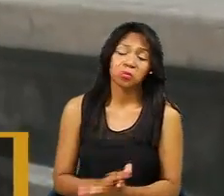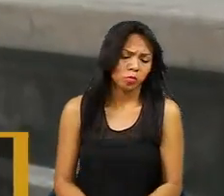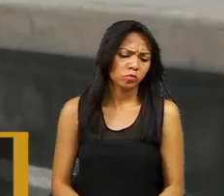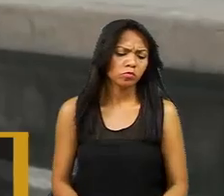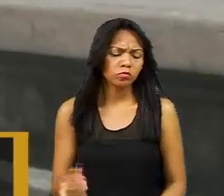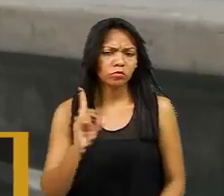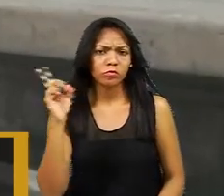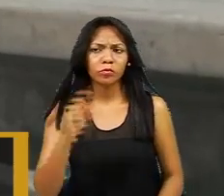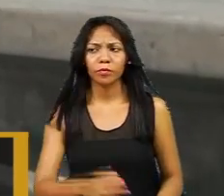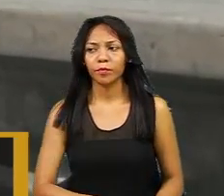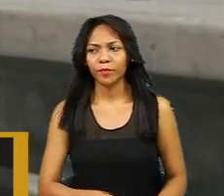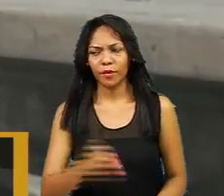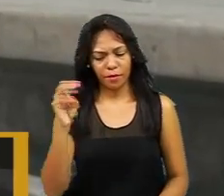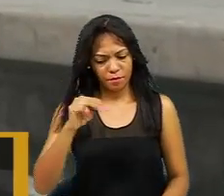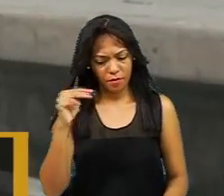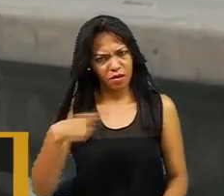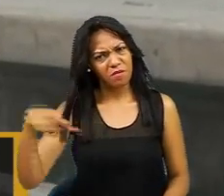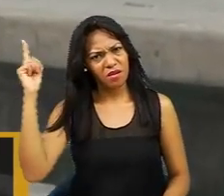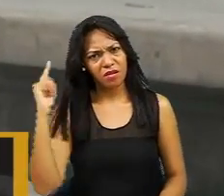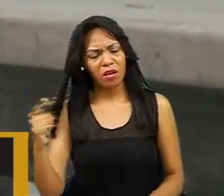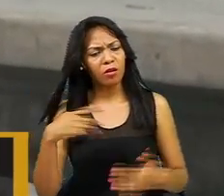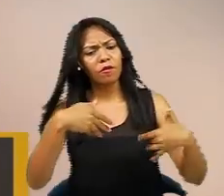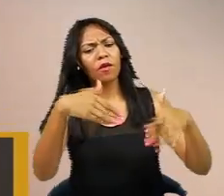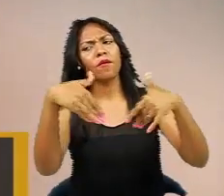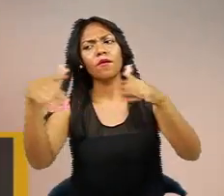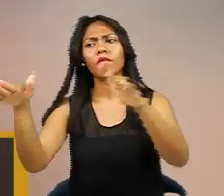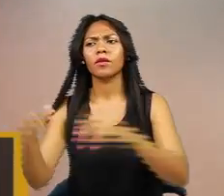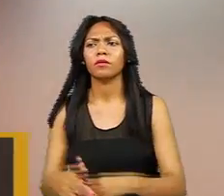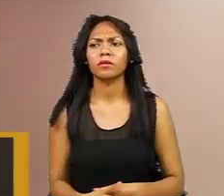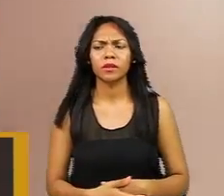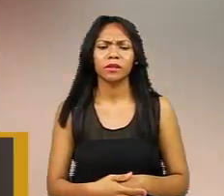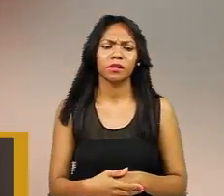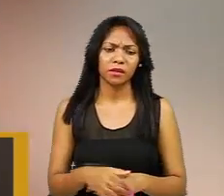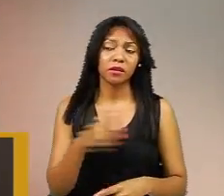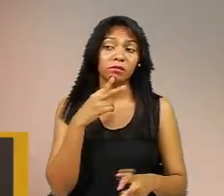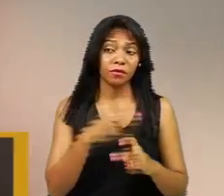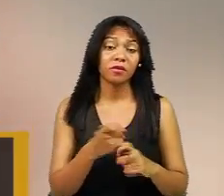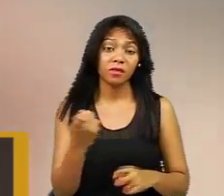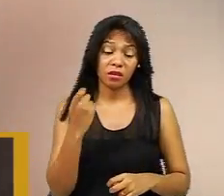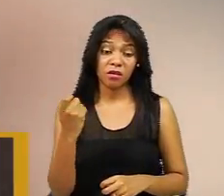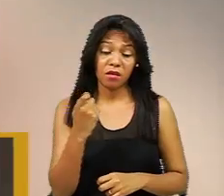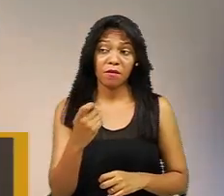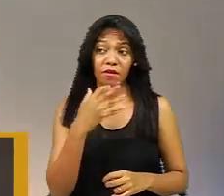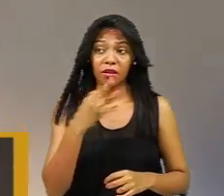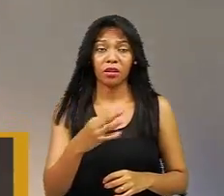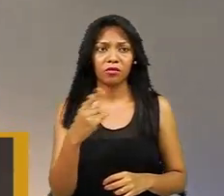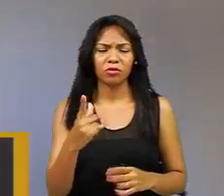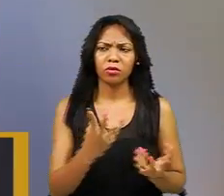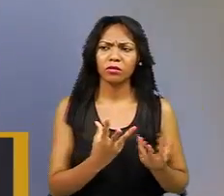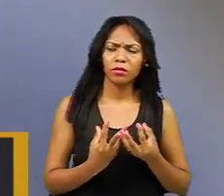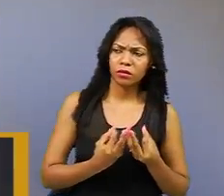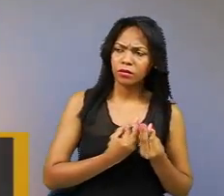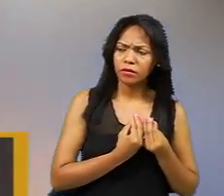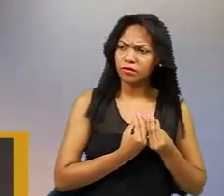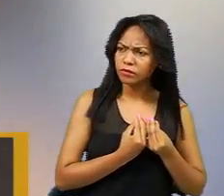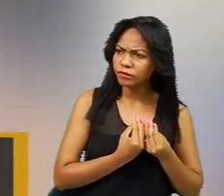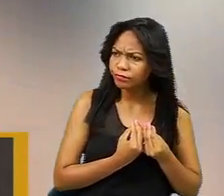pasado martes fue desalojada del lugar donde se encontraba encadenada. Es complicado, ¿no? Los magistrados de igual forma son personas y